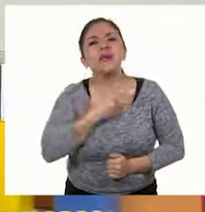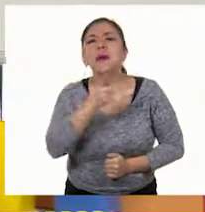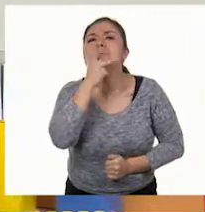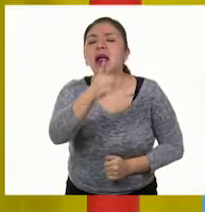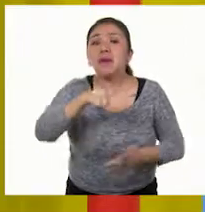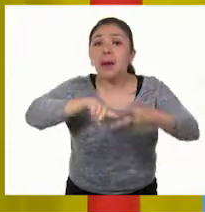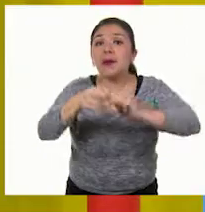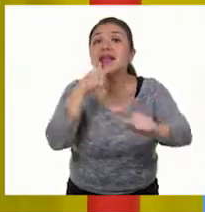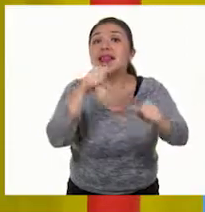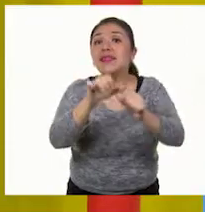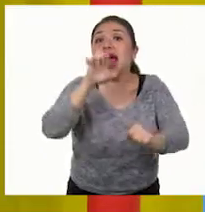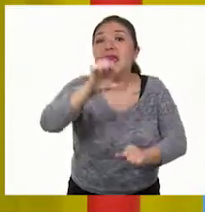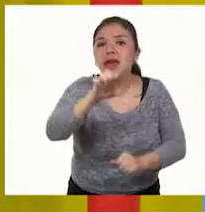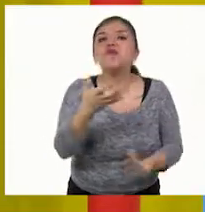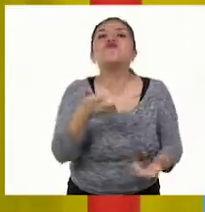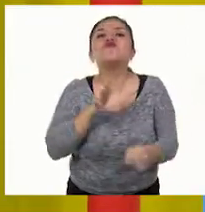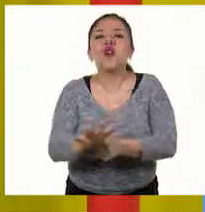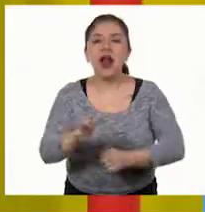con E.